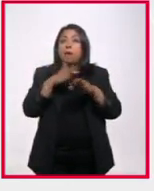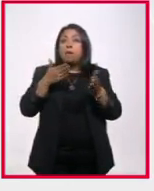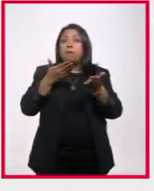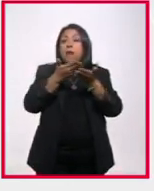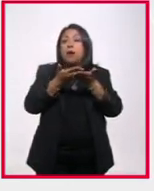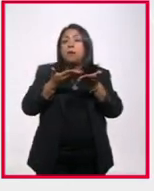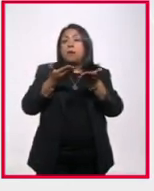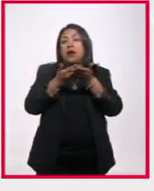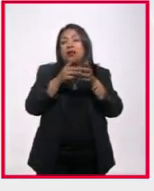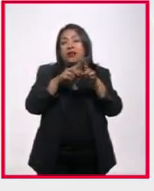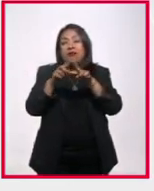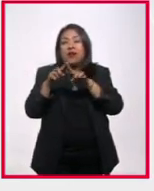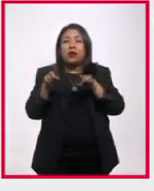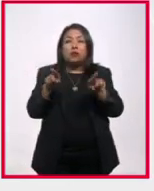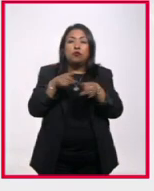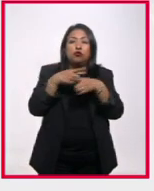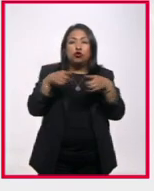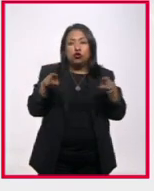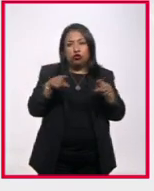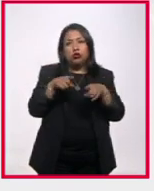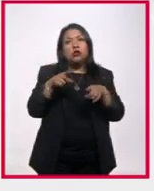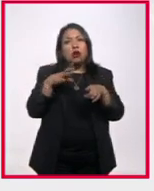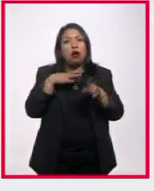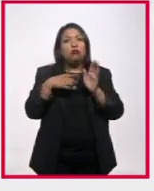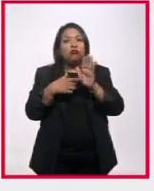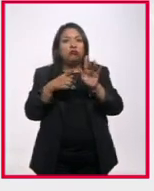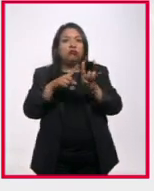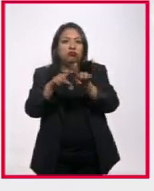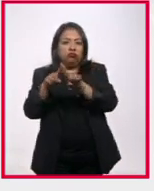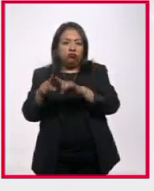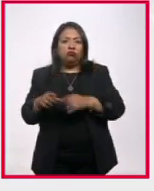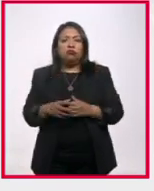propuestas musicales de la plataforma musical.